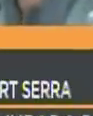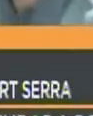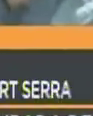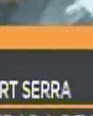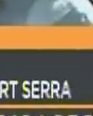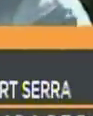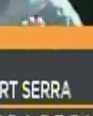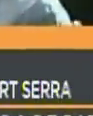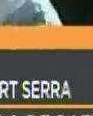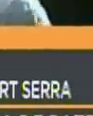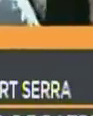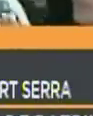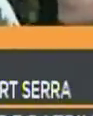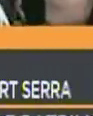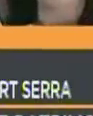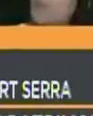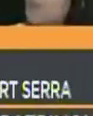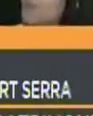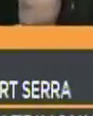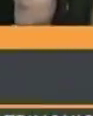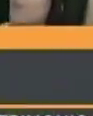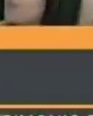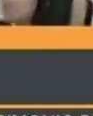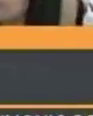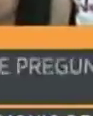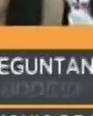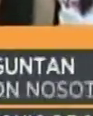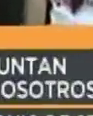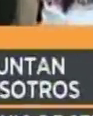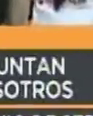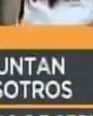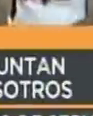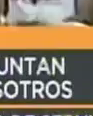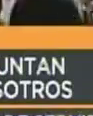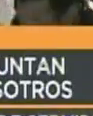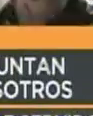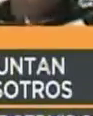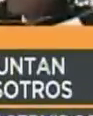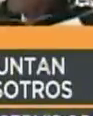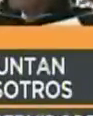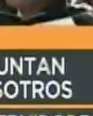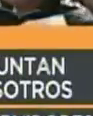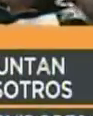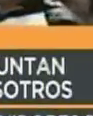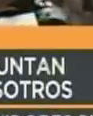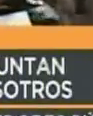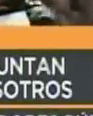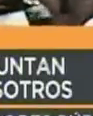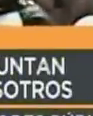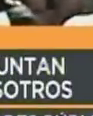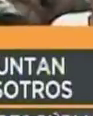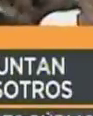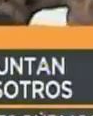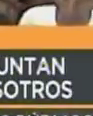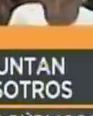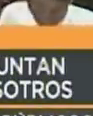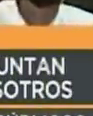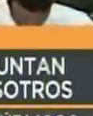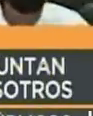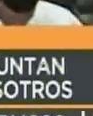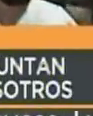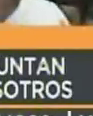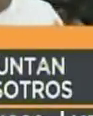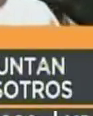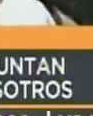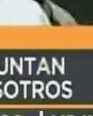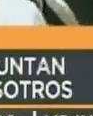de Venezuela. Pueblo, levanta la cara, aquí está la constituyente para defenderte. Para todos y para todas las